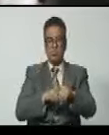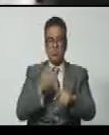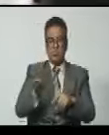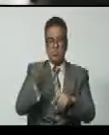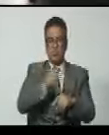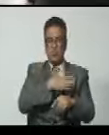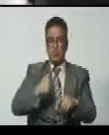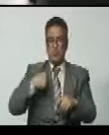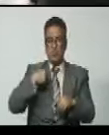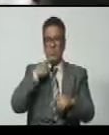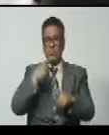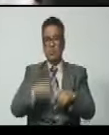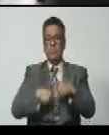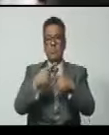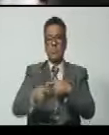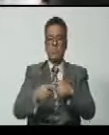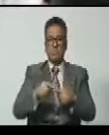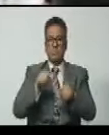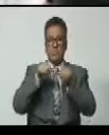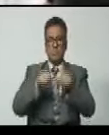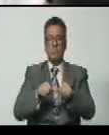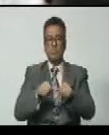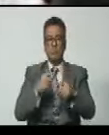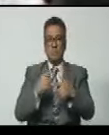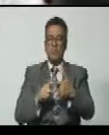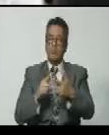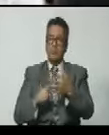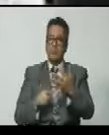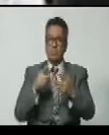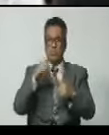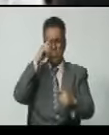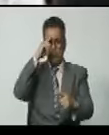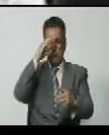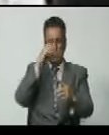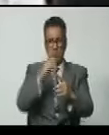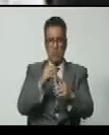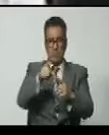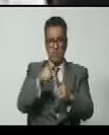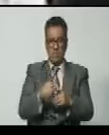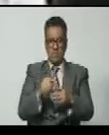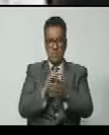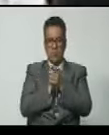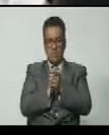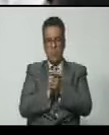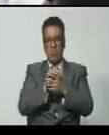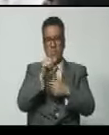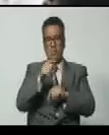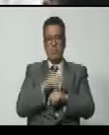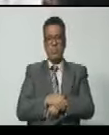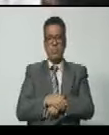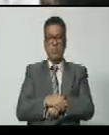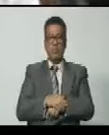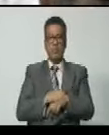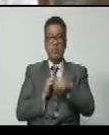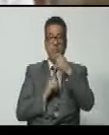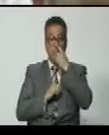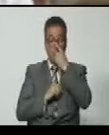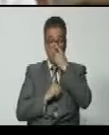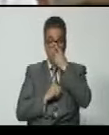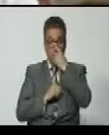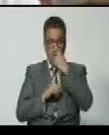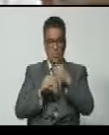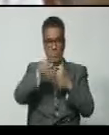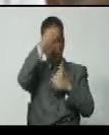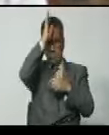quiero mencionar para después contextualizar cuáles son los objetivos que va la compañera a